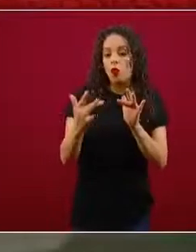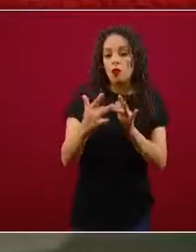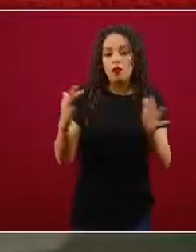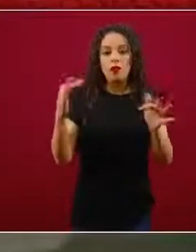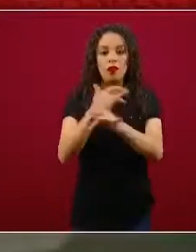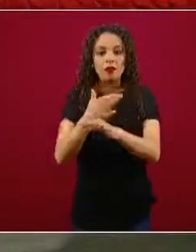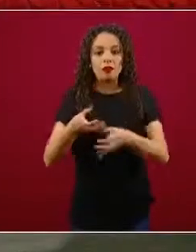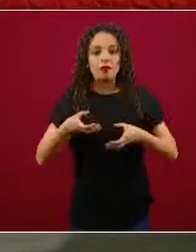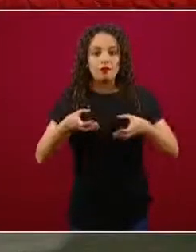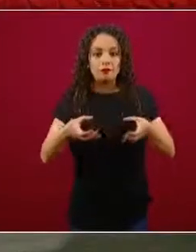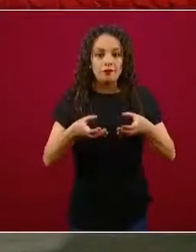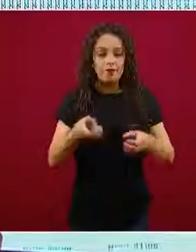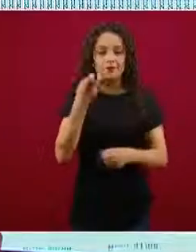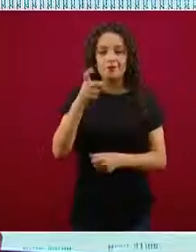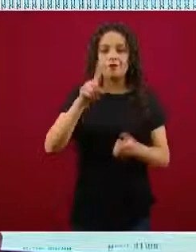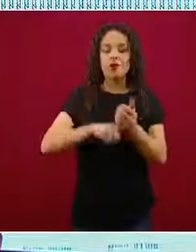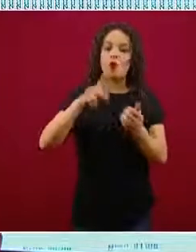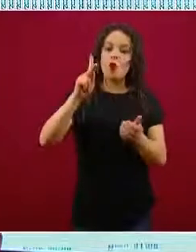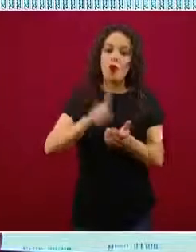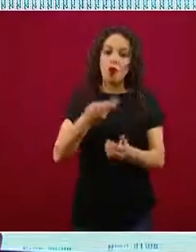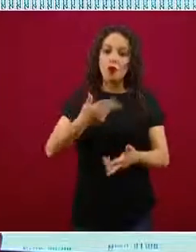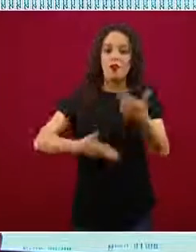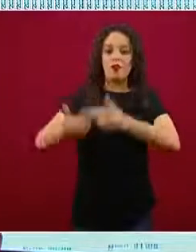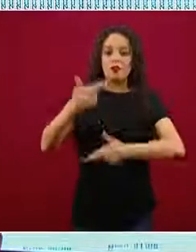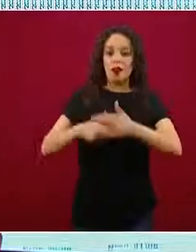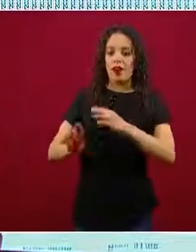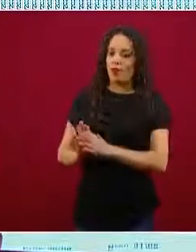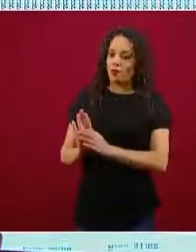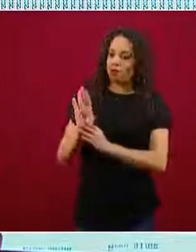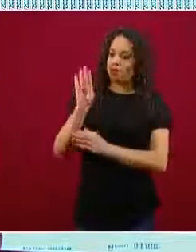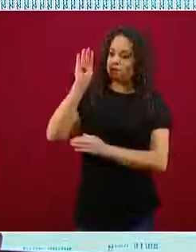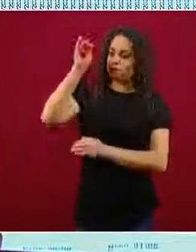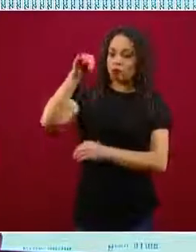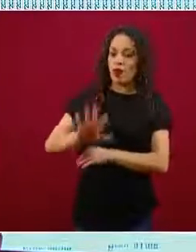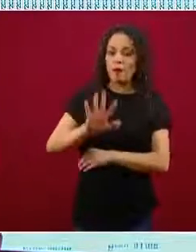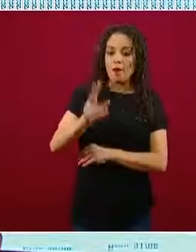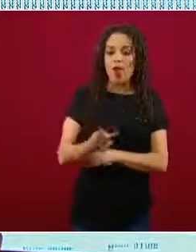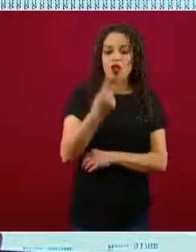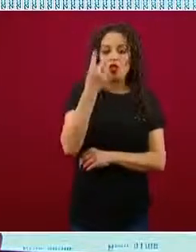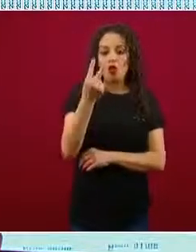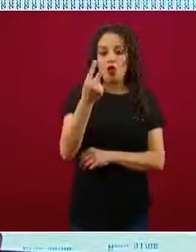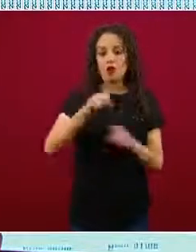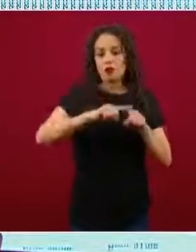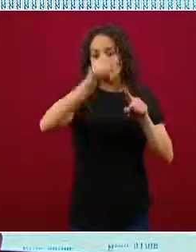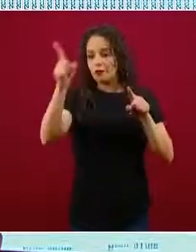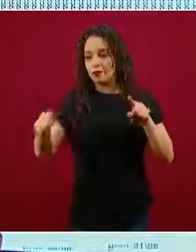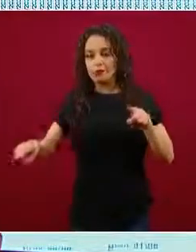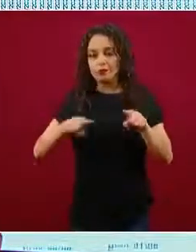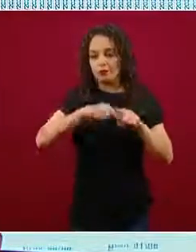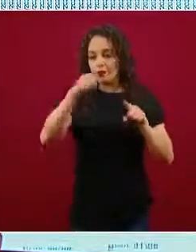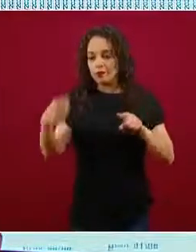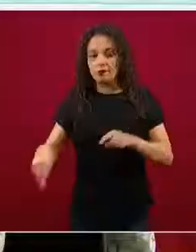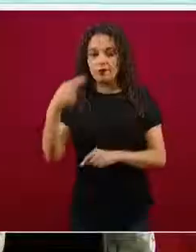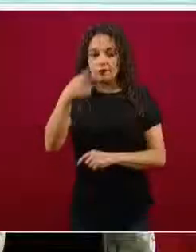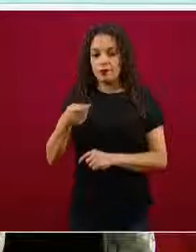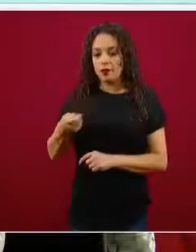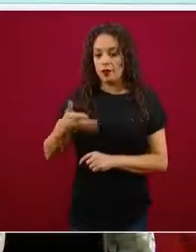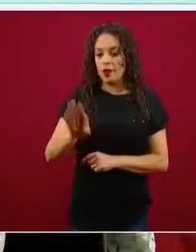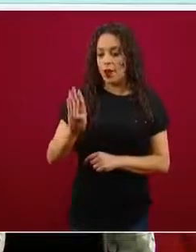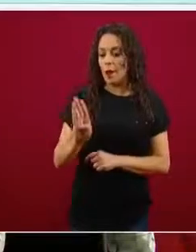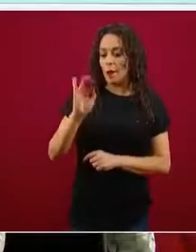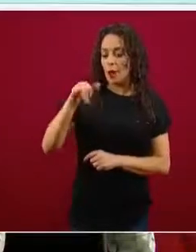a levantar la curva epidémica. Es como si fueran dos curvas, esta y esta. Técnicamente esto se llama curva bimodal,